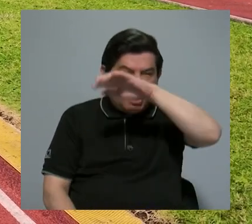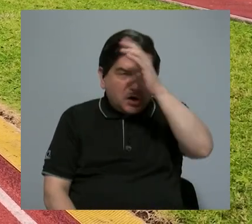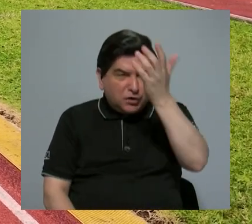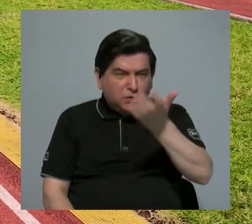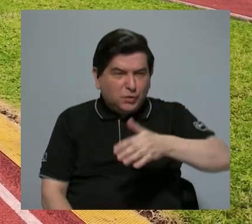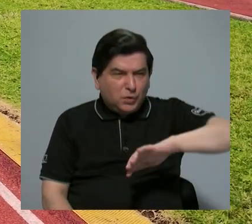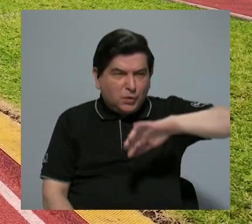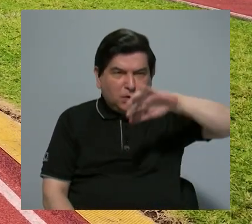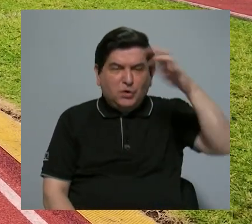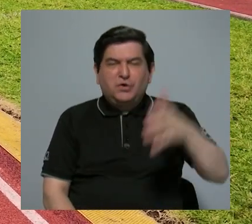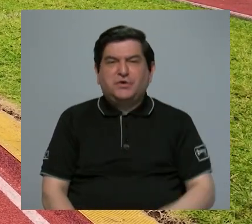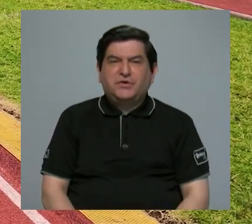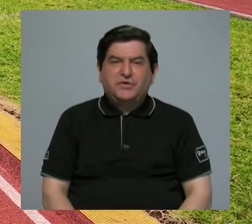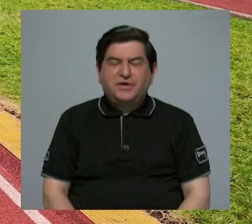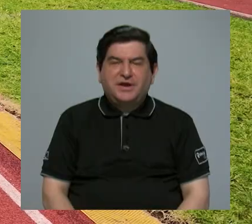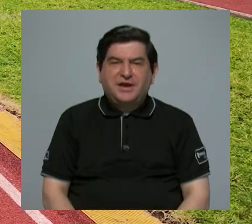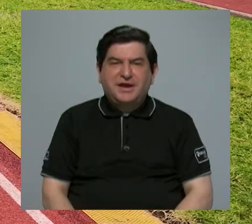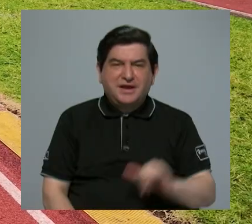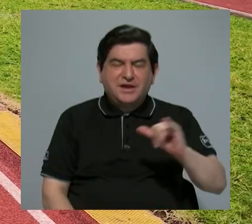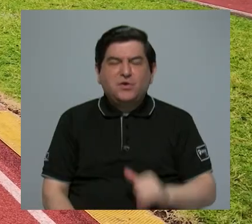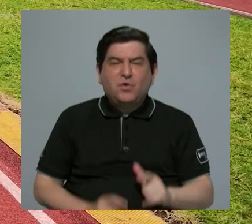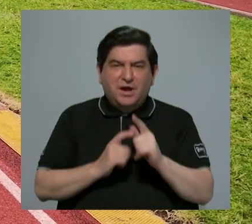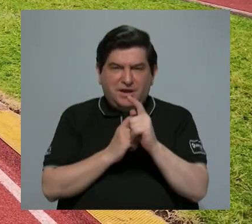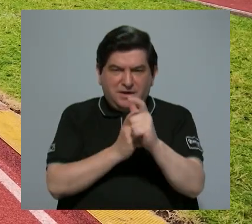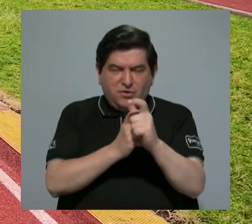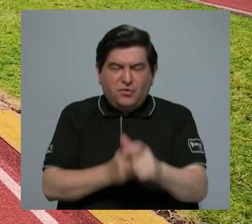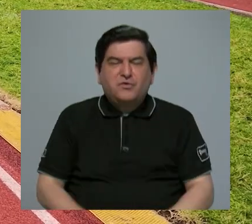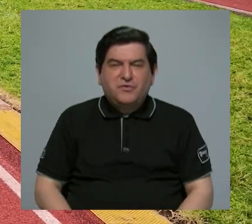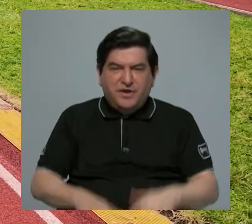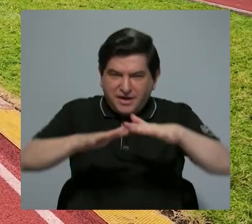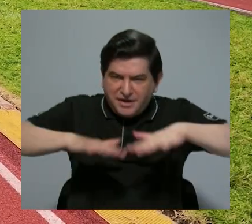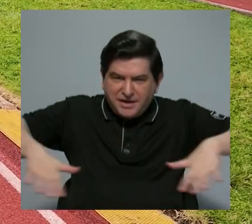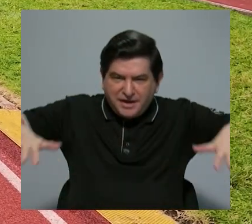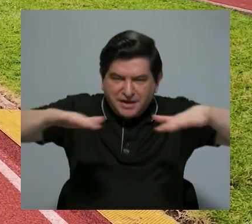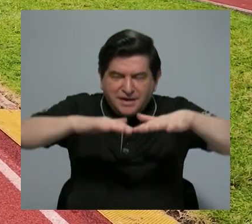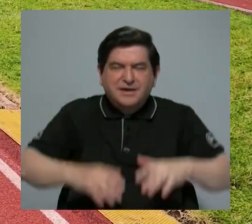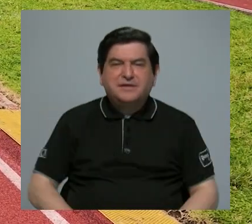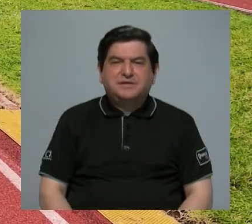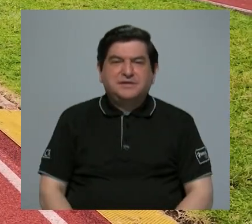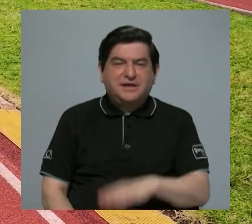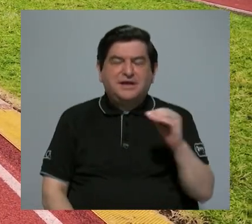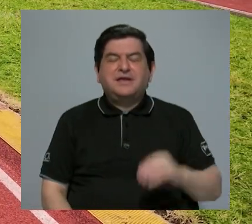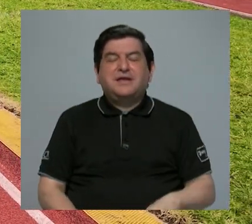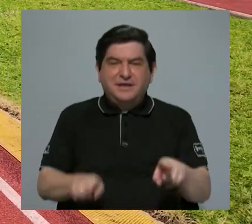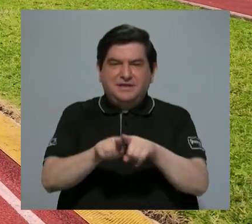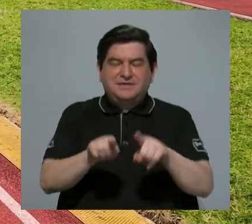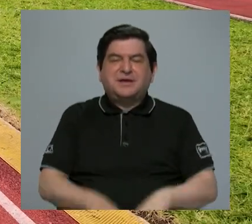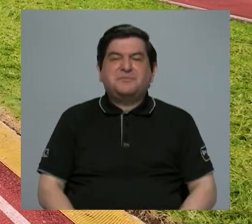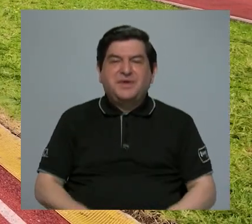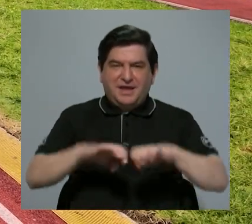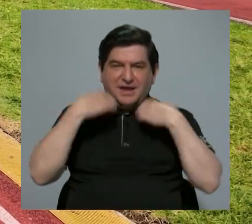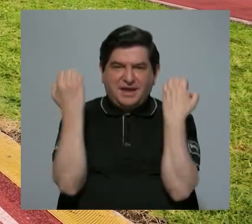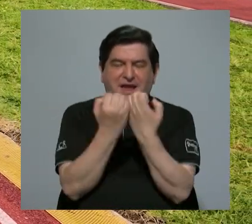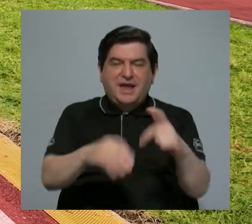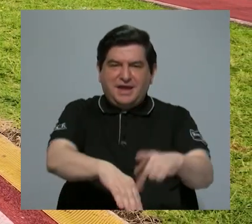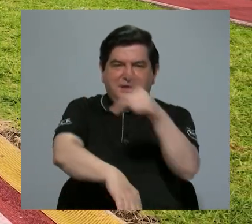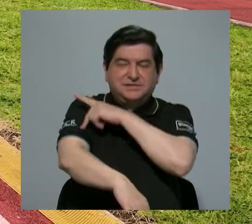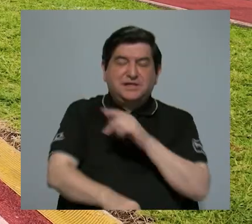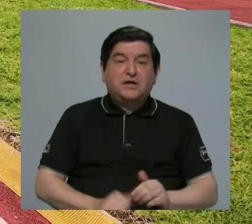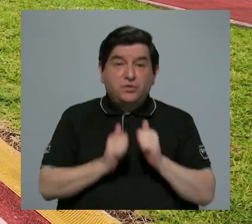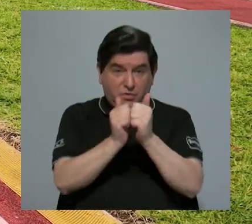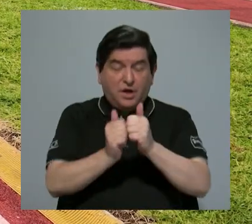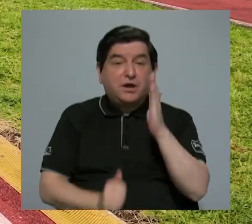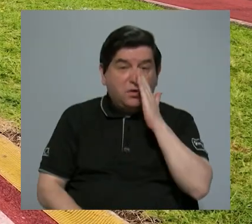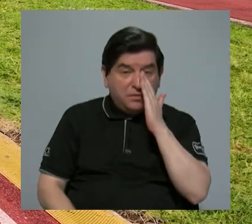montaña, me gusta las carreras de campo traviesa también y en la pista del estadio Puriscal. ¿Y corría mucho con su